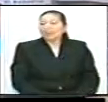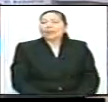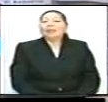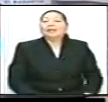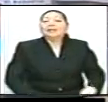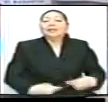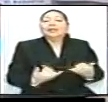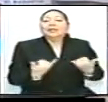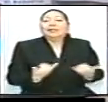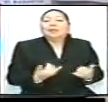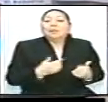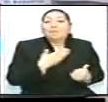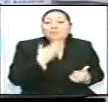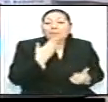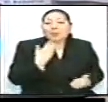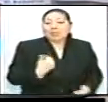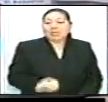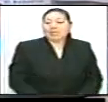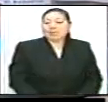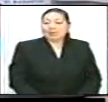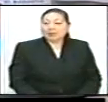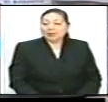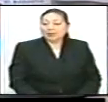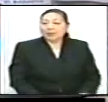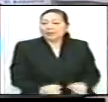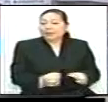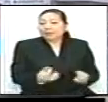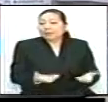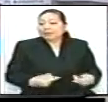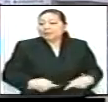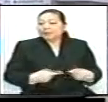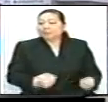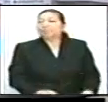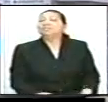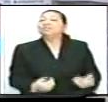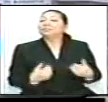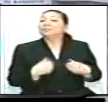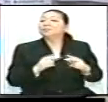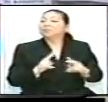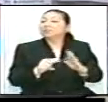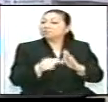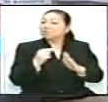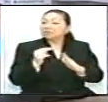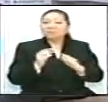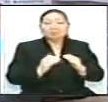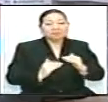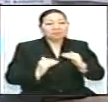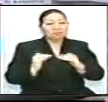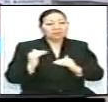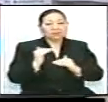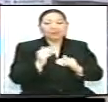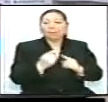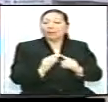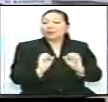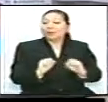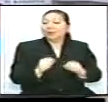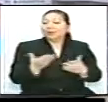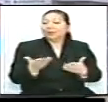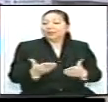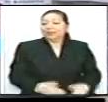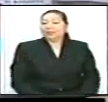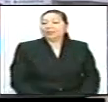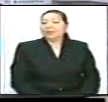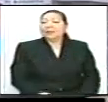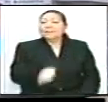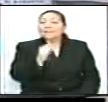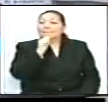La competitividad es, vuelvo a repetir, si bien es cierto, la competitividad la tenemos que ver a nivel macro, etcétera, pero hay el